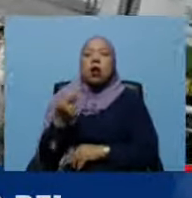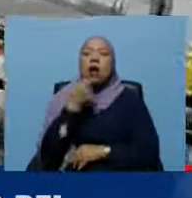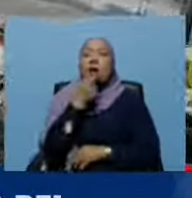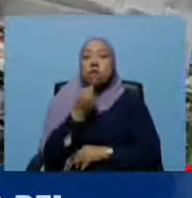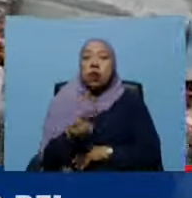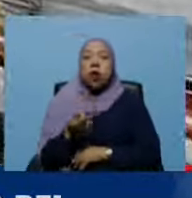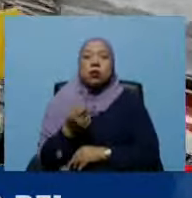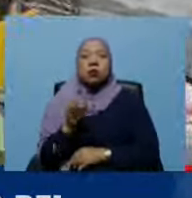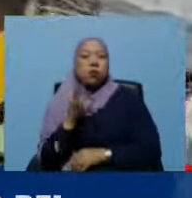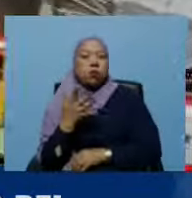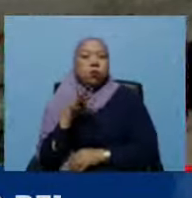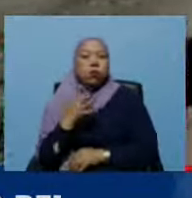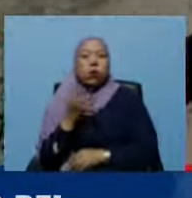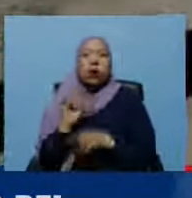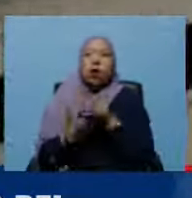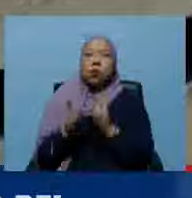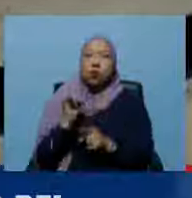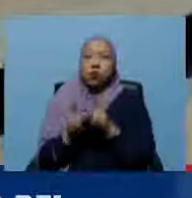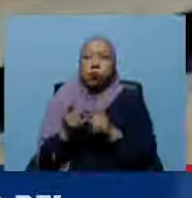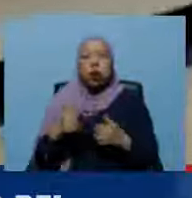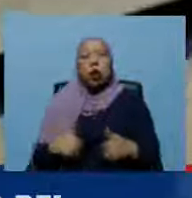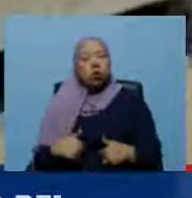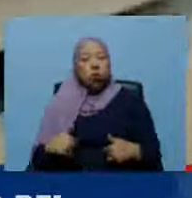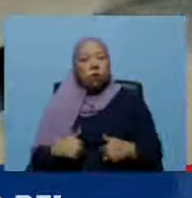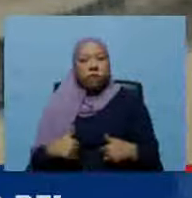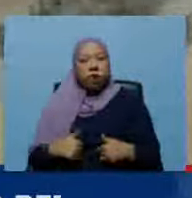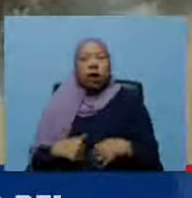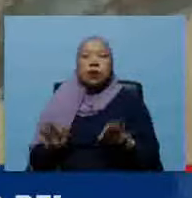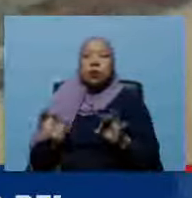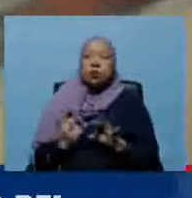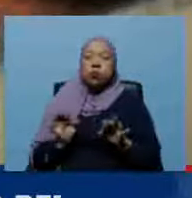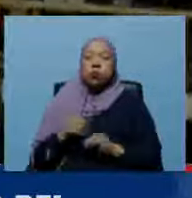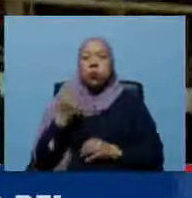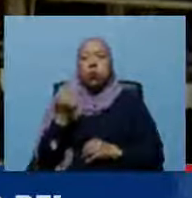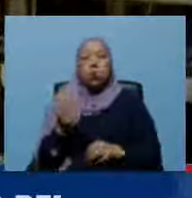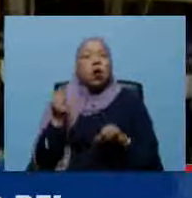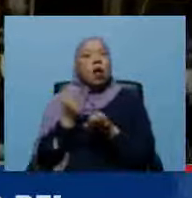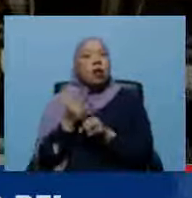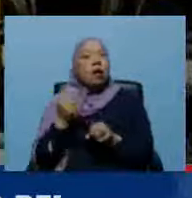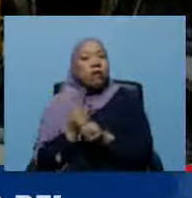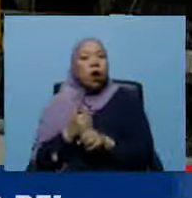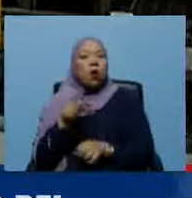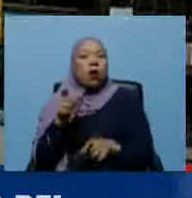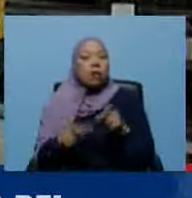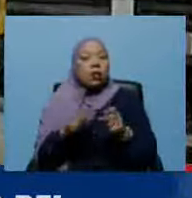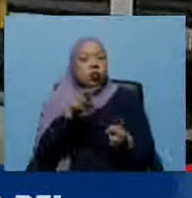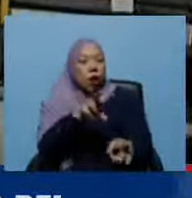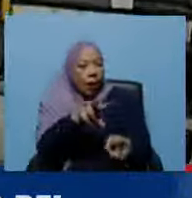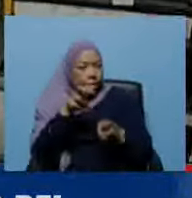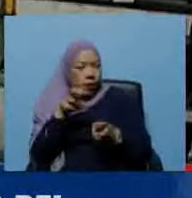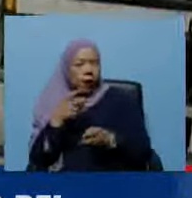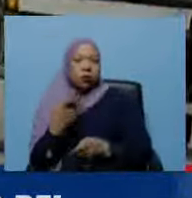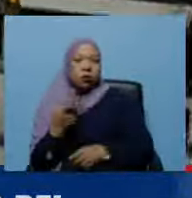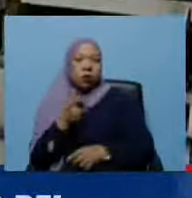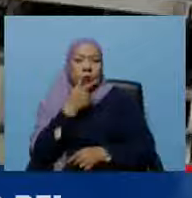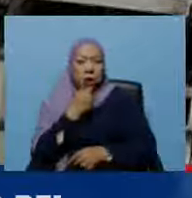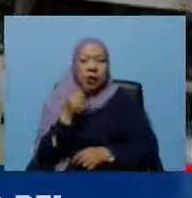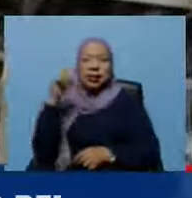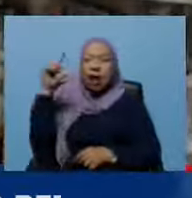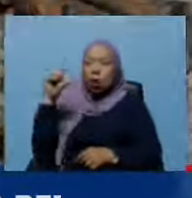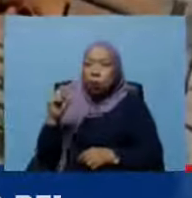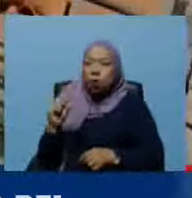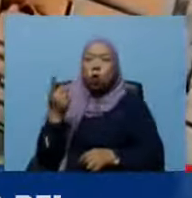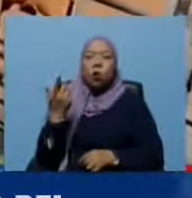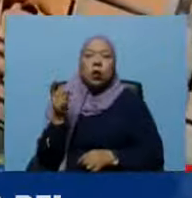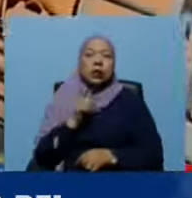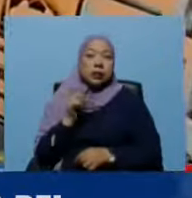accesible, un costo que de alguna forma no afecte, si se quiere, el ingreso de los trabajadores y de las comunidades. Lo importante de esto, presidente,